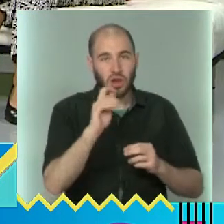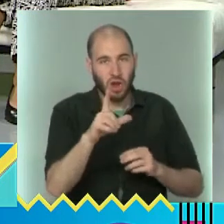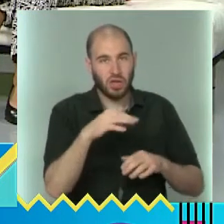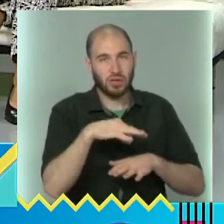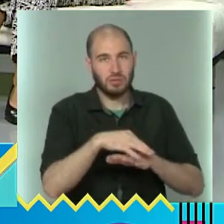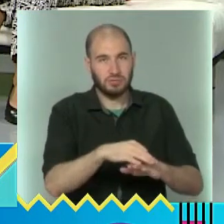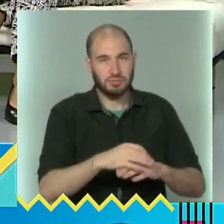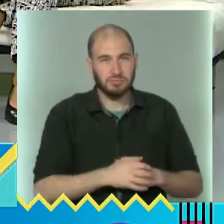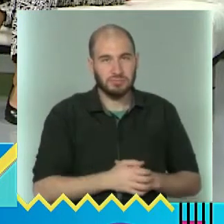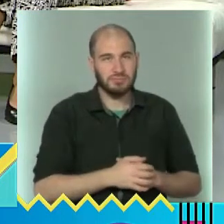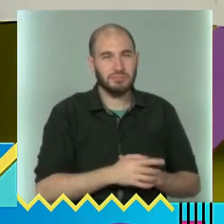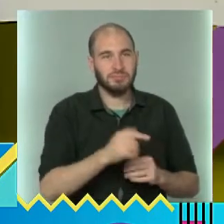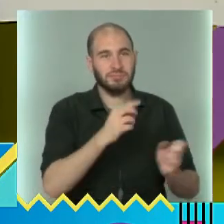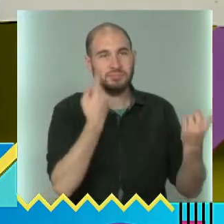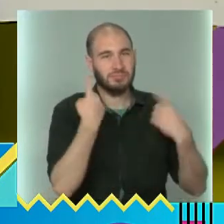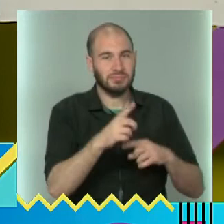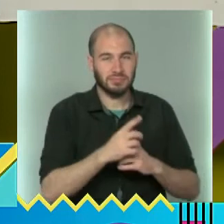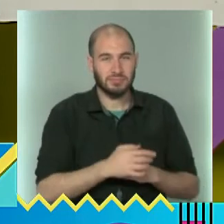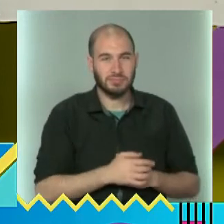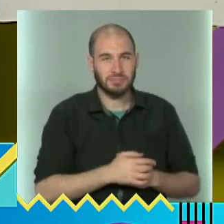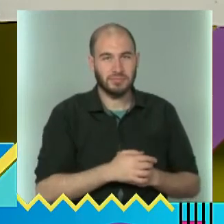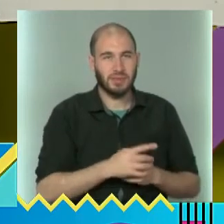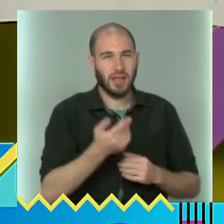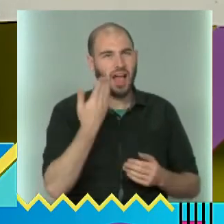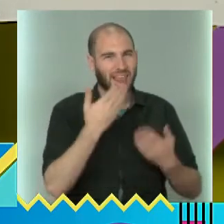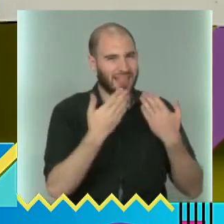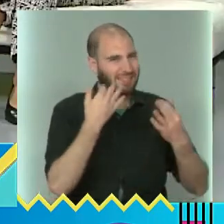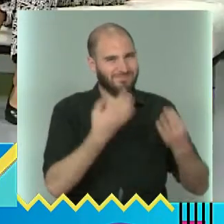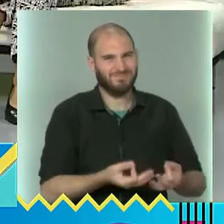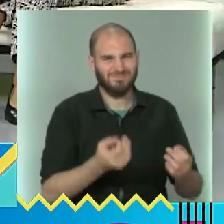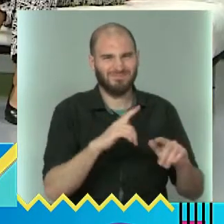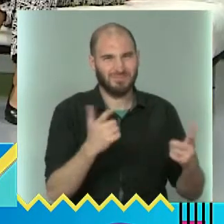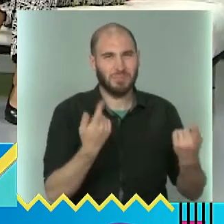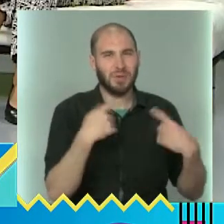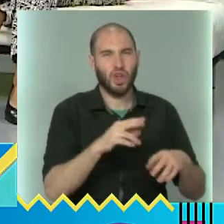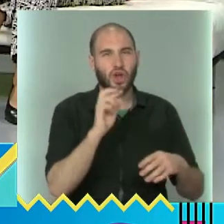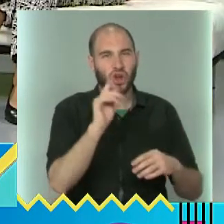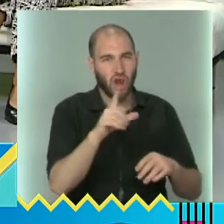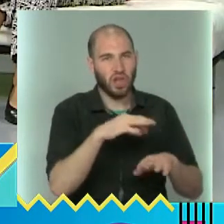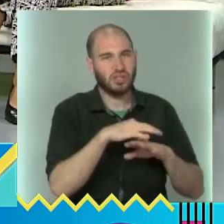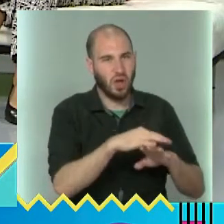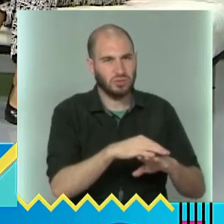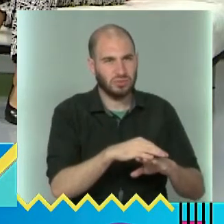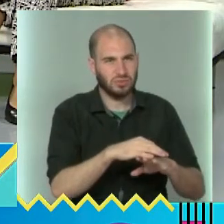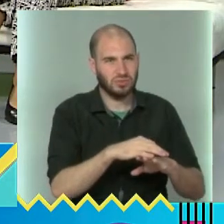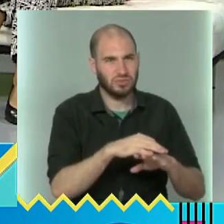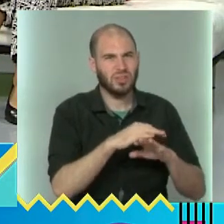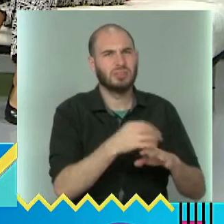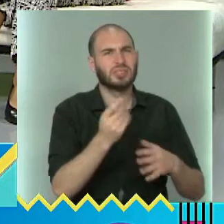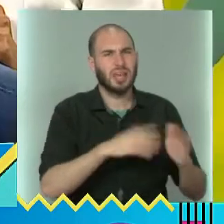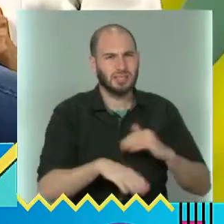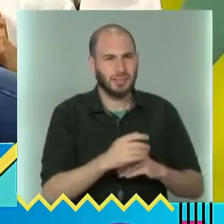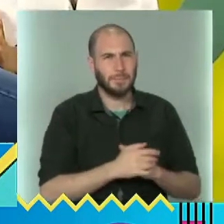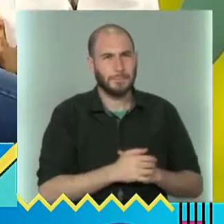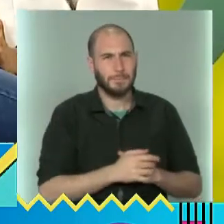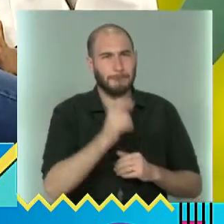coach, que es otra cosa. El rol de coach, en realidad no lo hemos dicho muy bien, pero el rol de coach, ¿qué es un coach? Es alguien